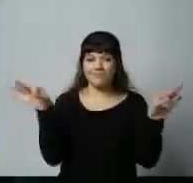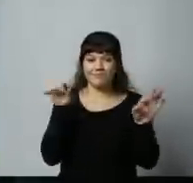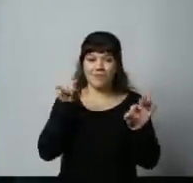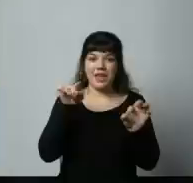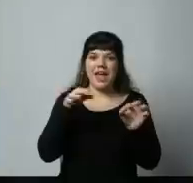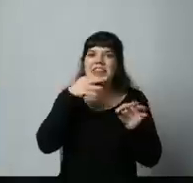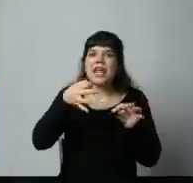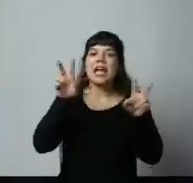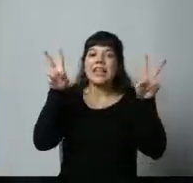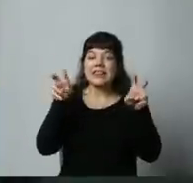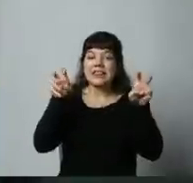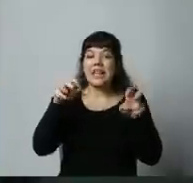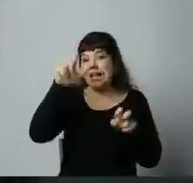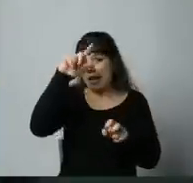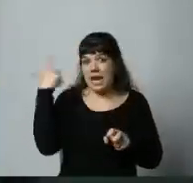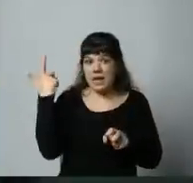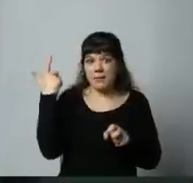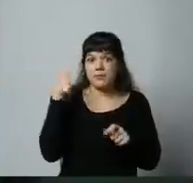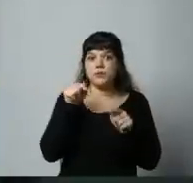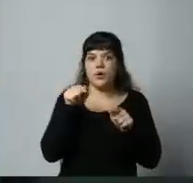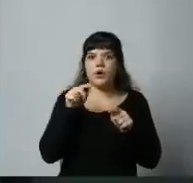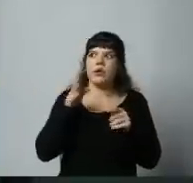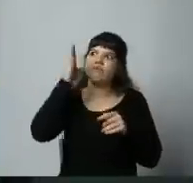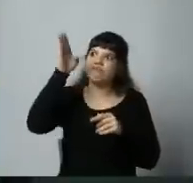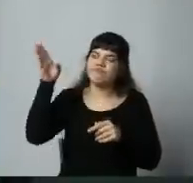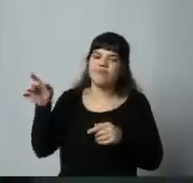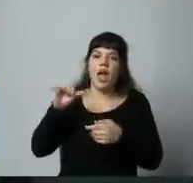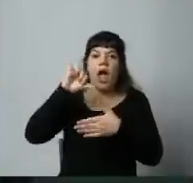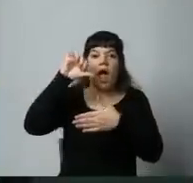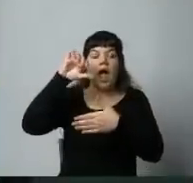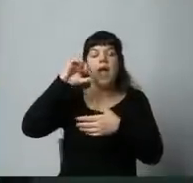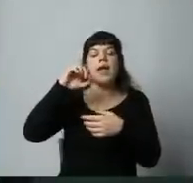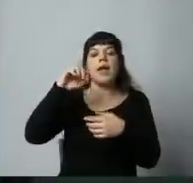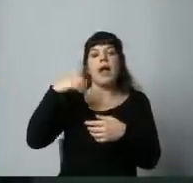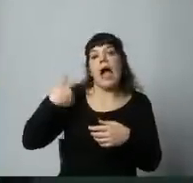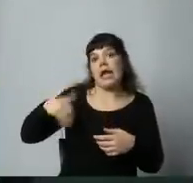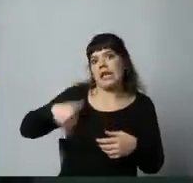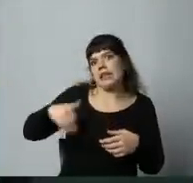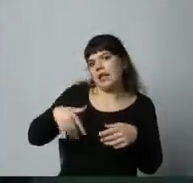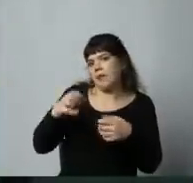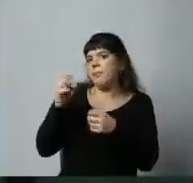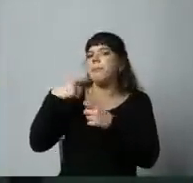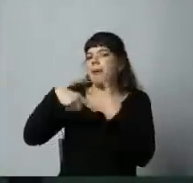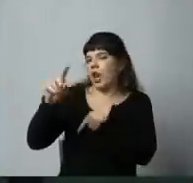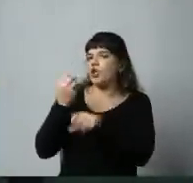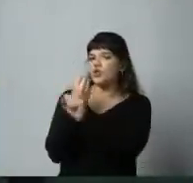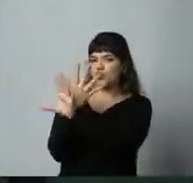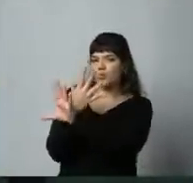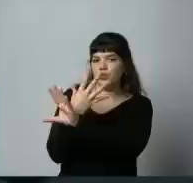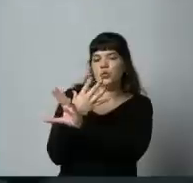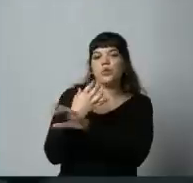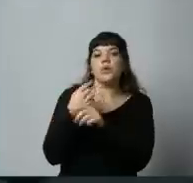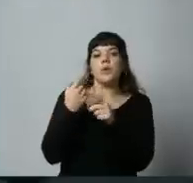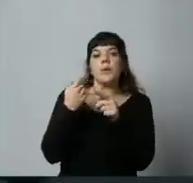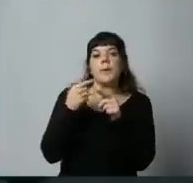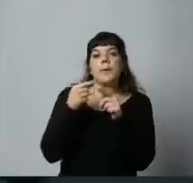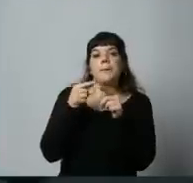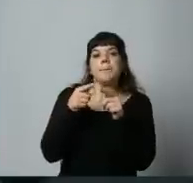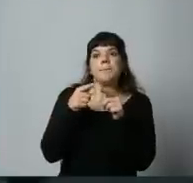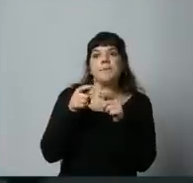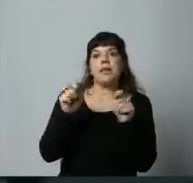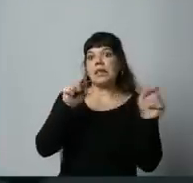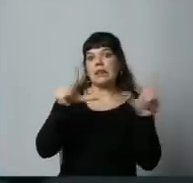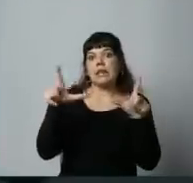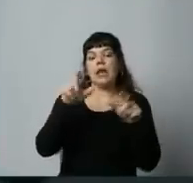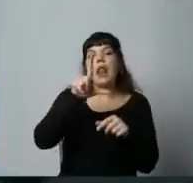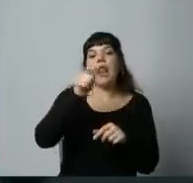presidente por Argentina la gira virtual en el programa La